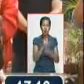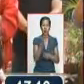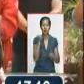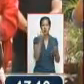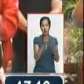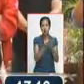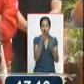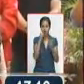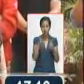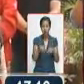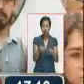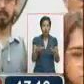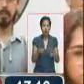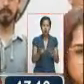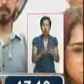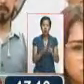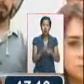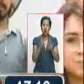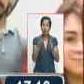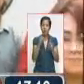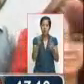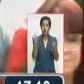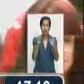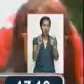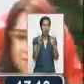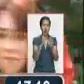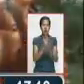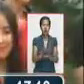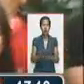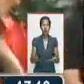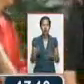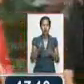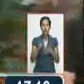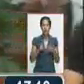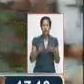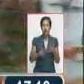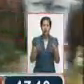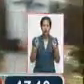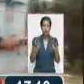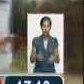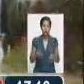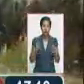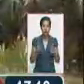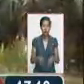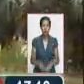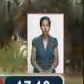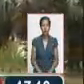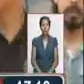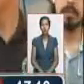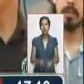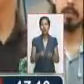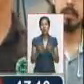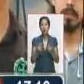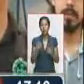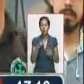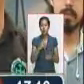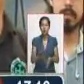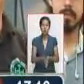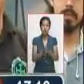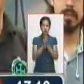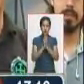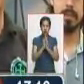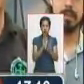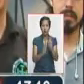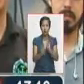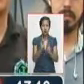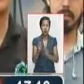centro de acopio para las cuestiones de lo que se necesita, las vitoallas. Entonces pedimos a la población